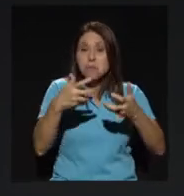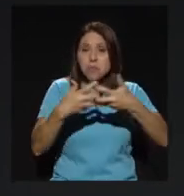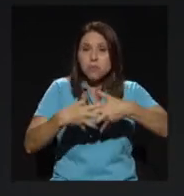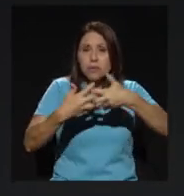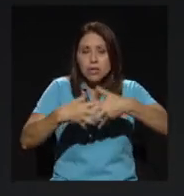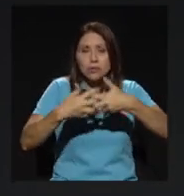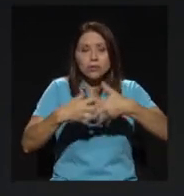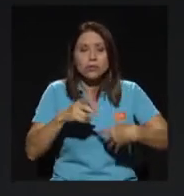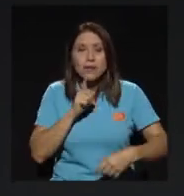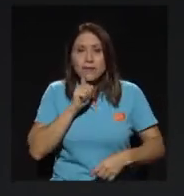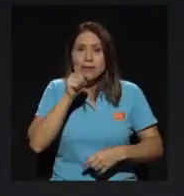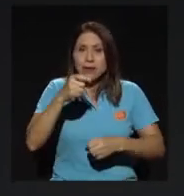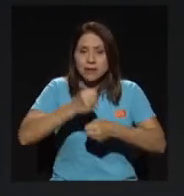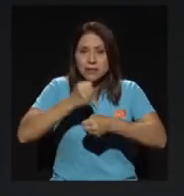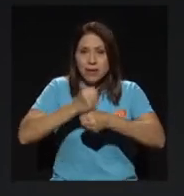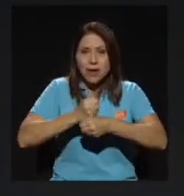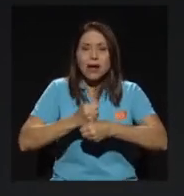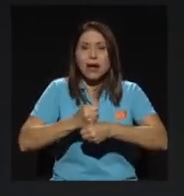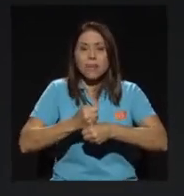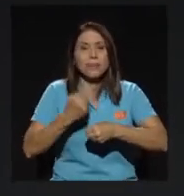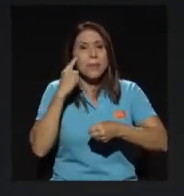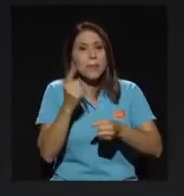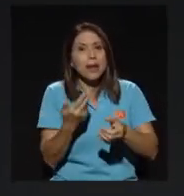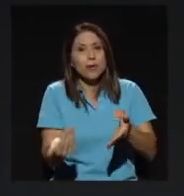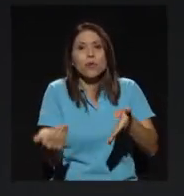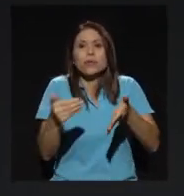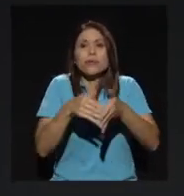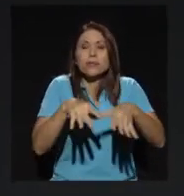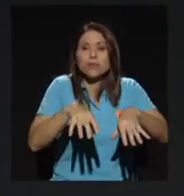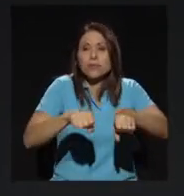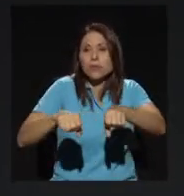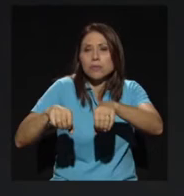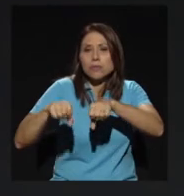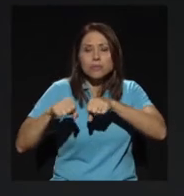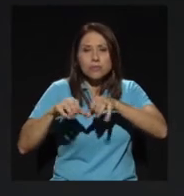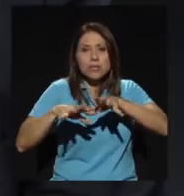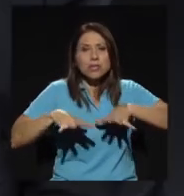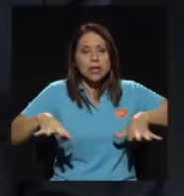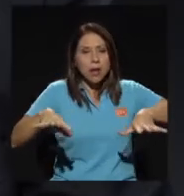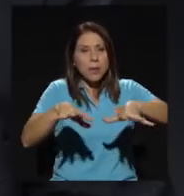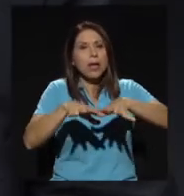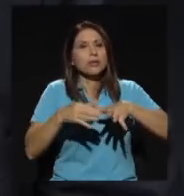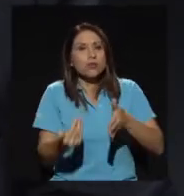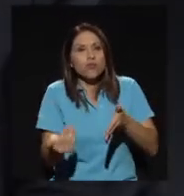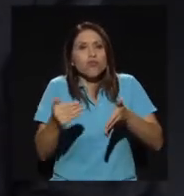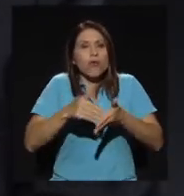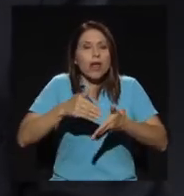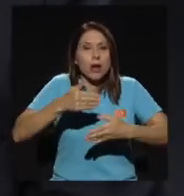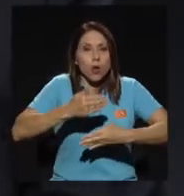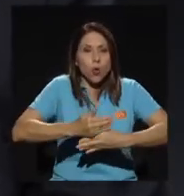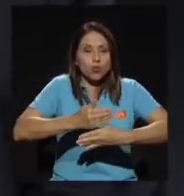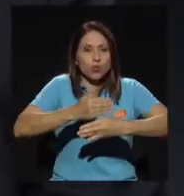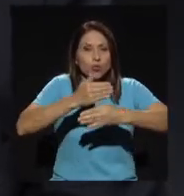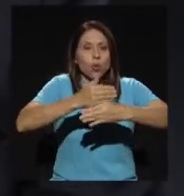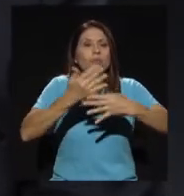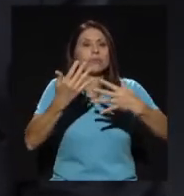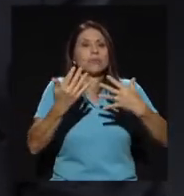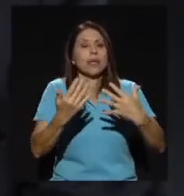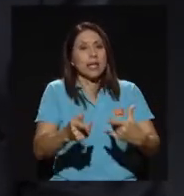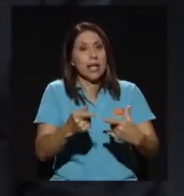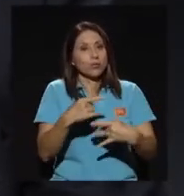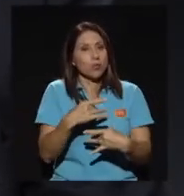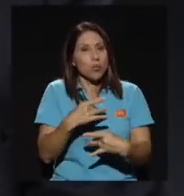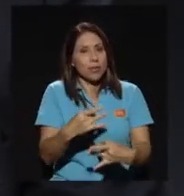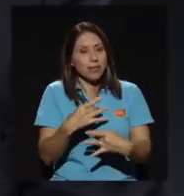realmente trabaja en la recuperación de espacios y reconstrucción casi y eso muy